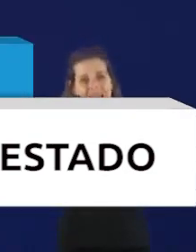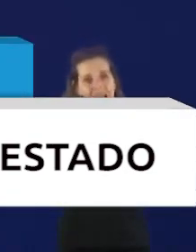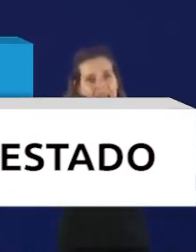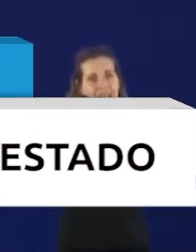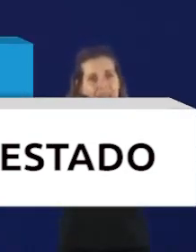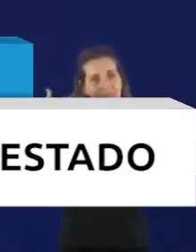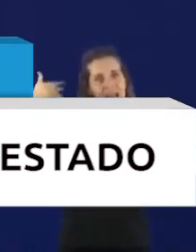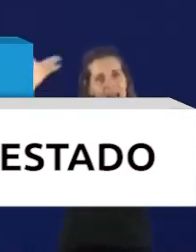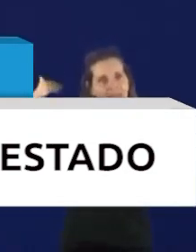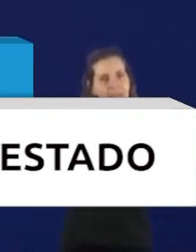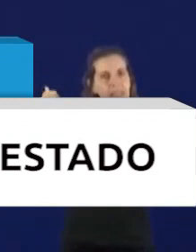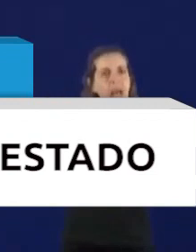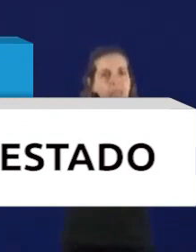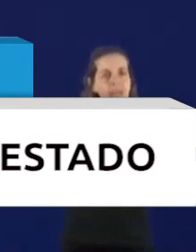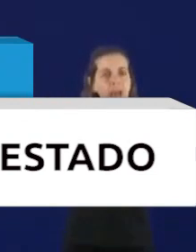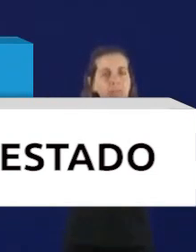hasta el 10 de diciembre